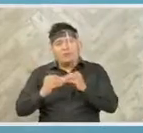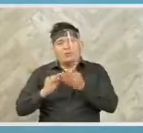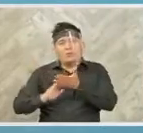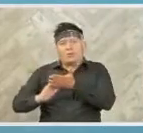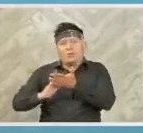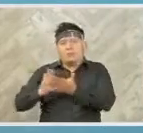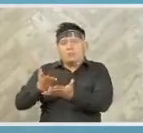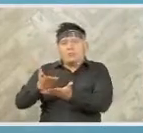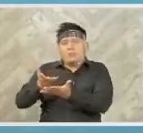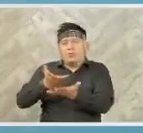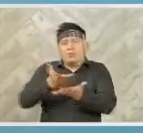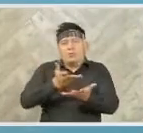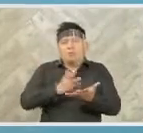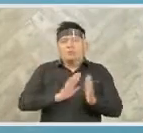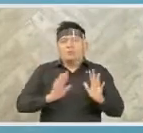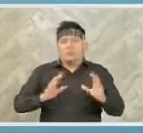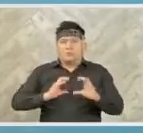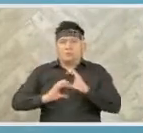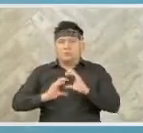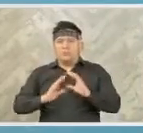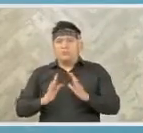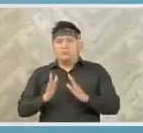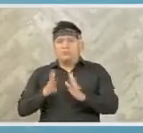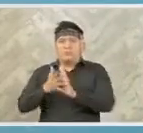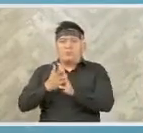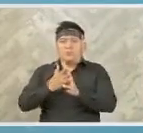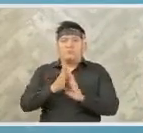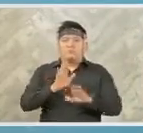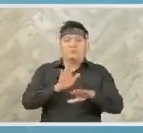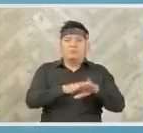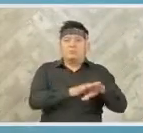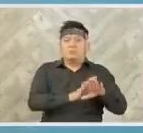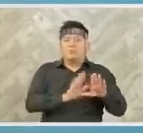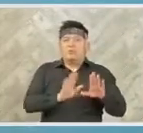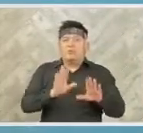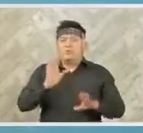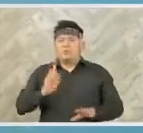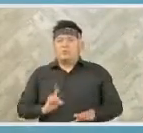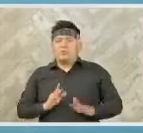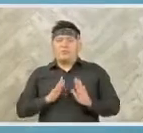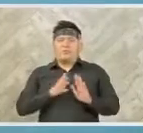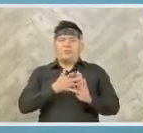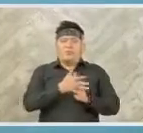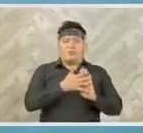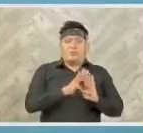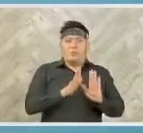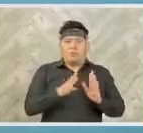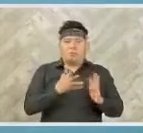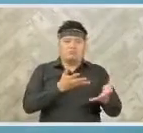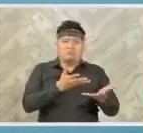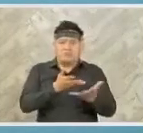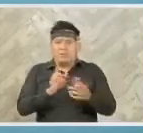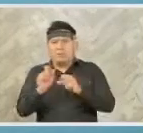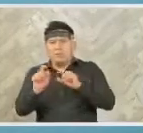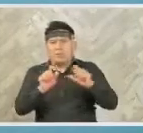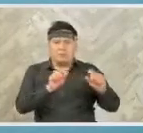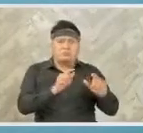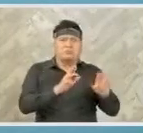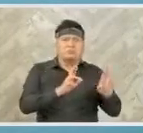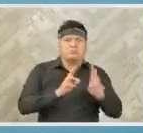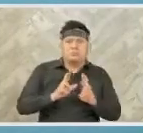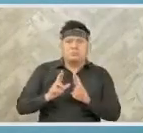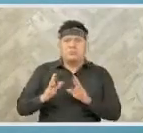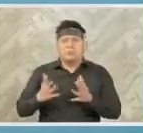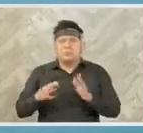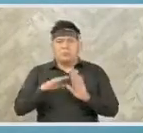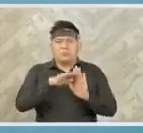no únicamente se comunican decisiones, sino que se concertan muchas de las programas y muchas de las políticas que hemos